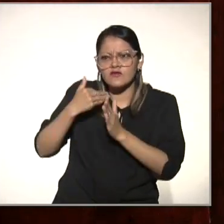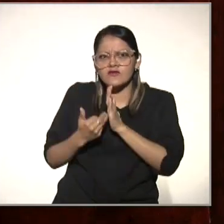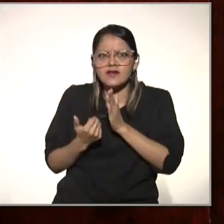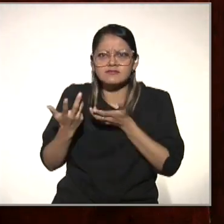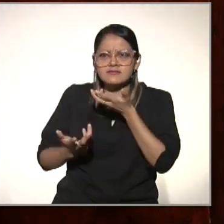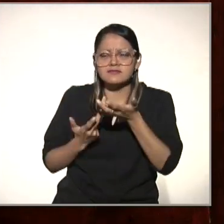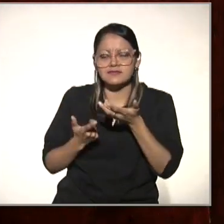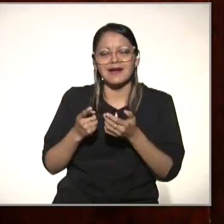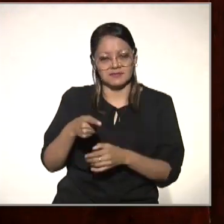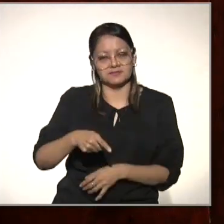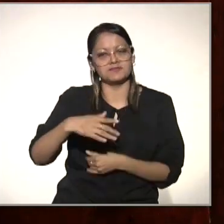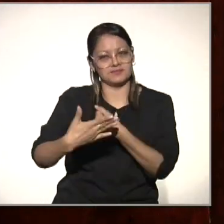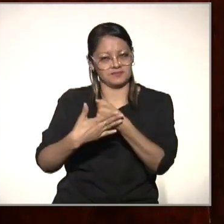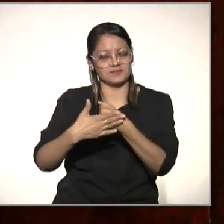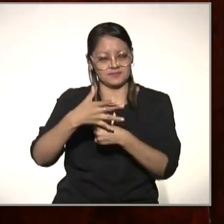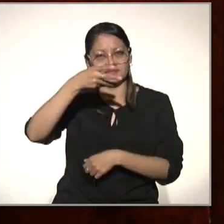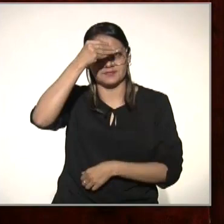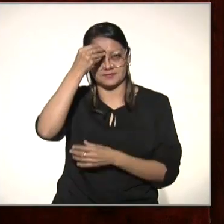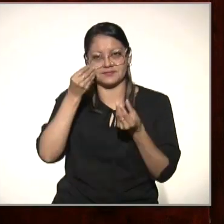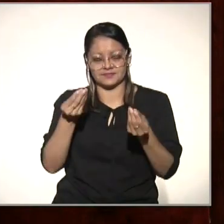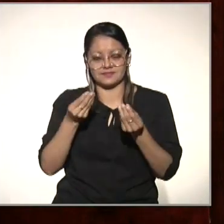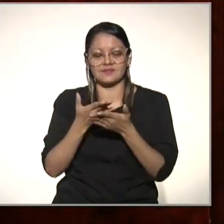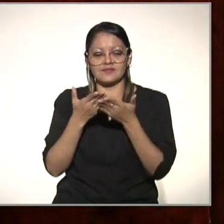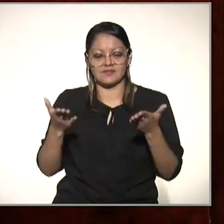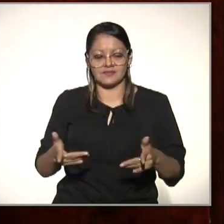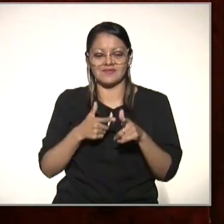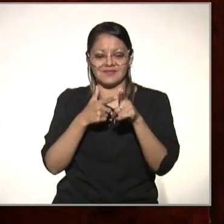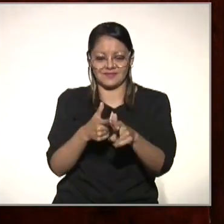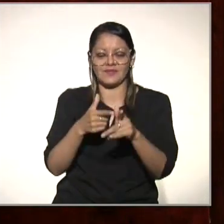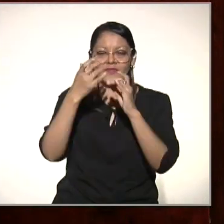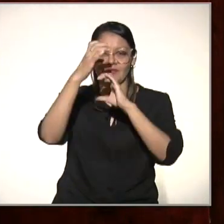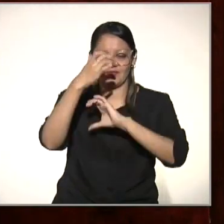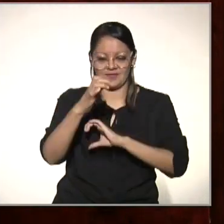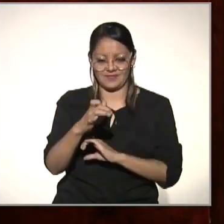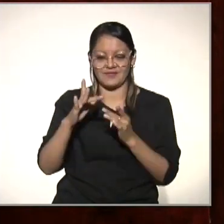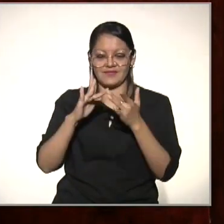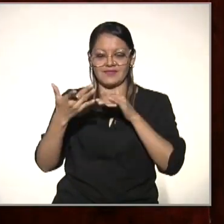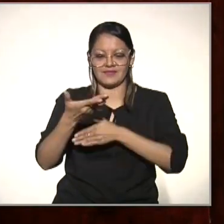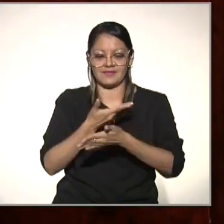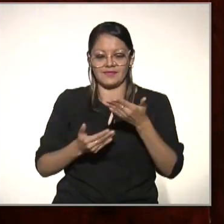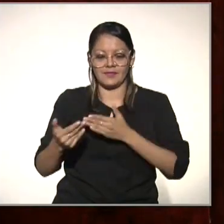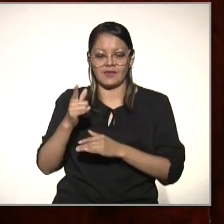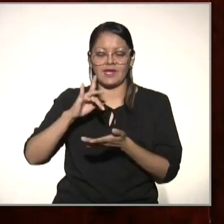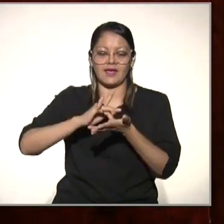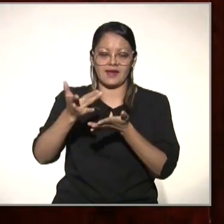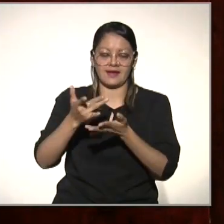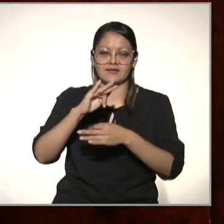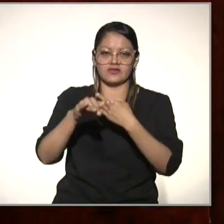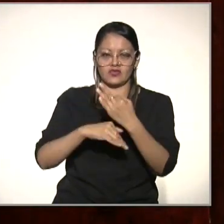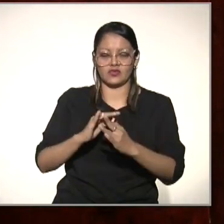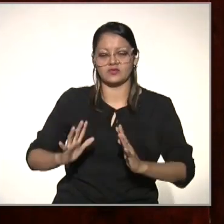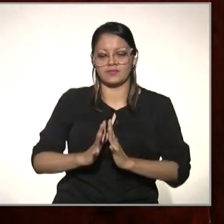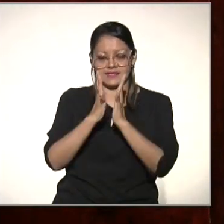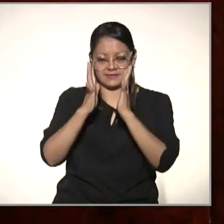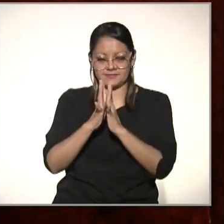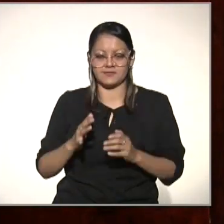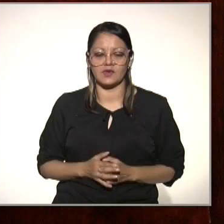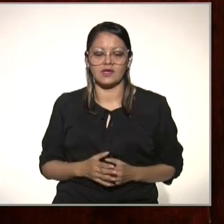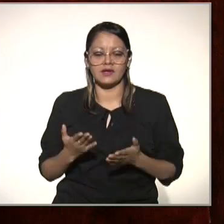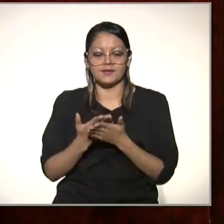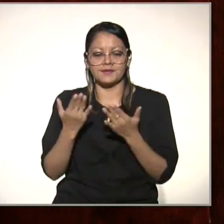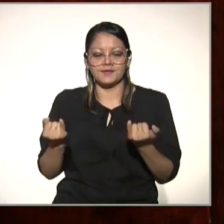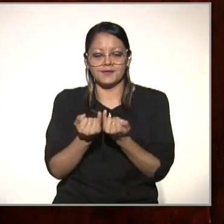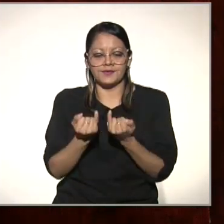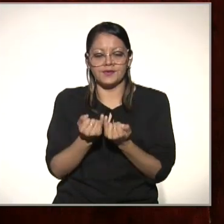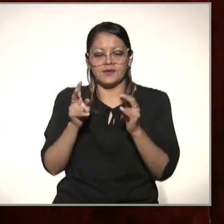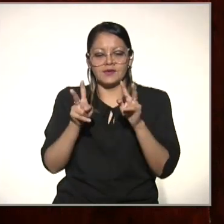Entonces vamos a aprender muchísimo, no se lo pierdan. Y ahora sí, los comentarios siguen en redes sociales. Muchas gracias por su participación.